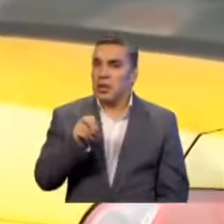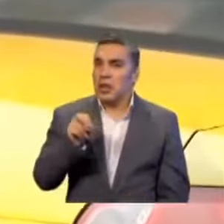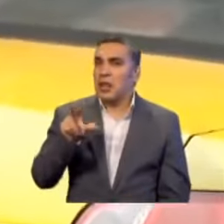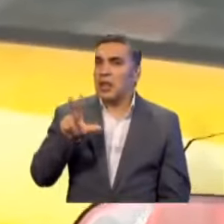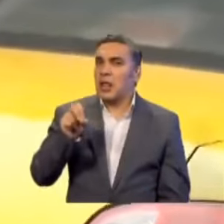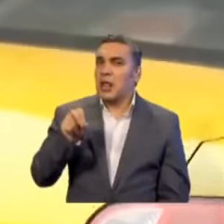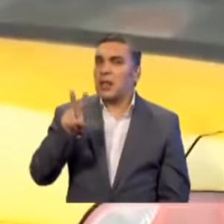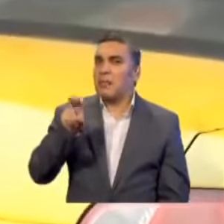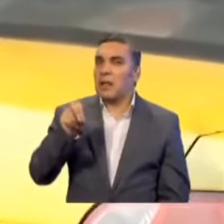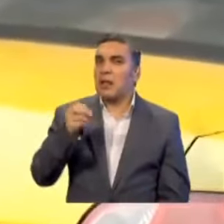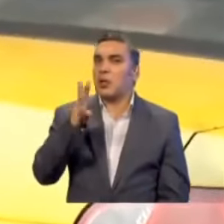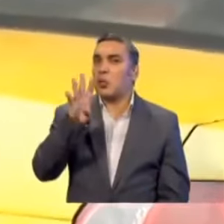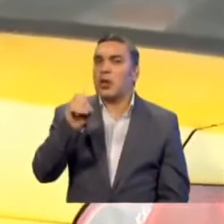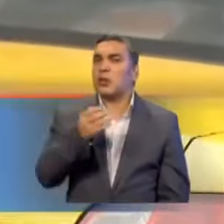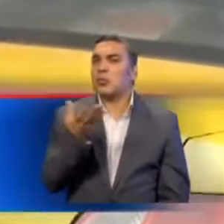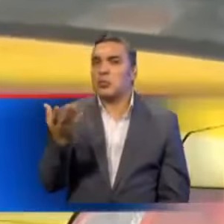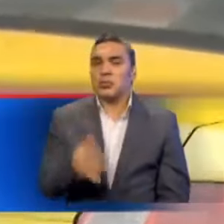40?